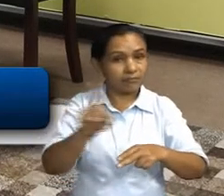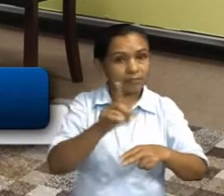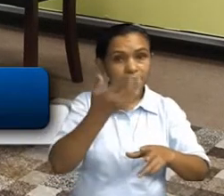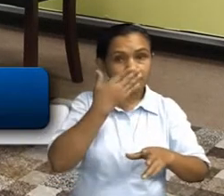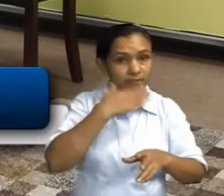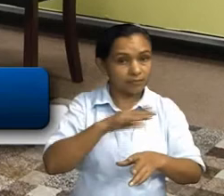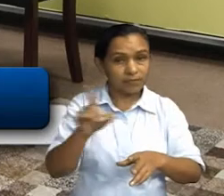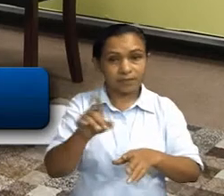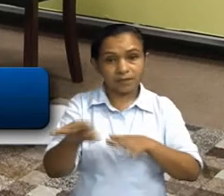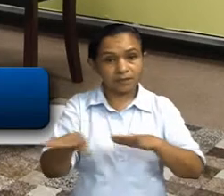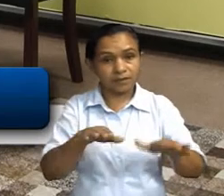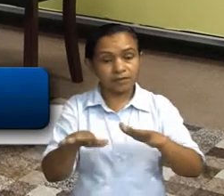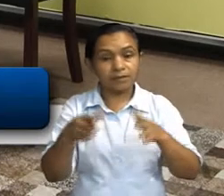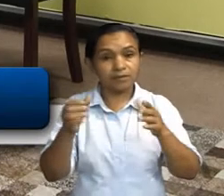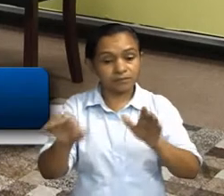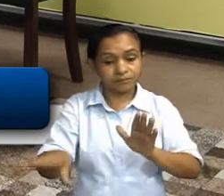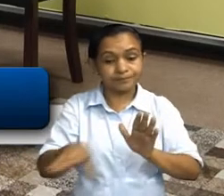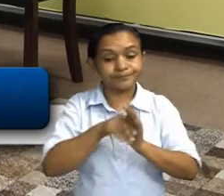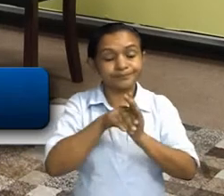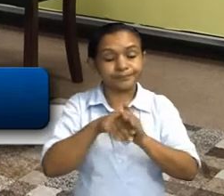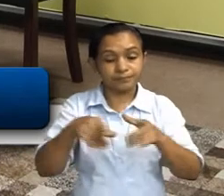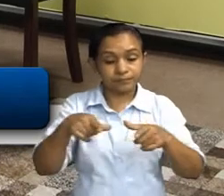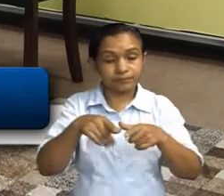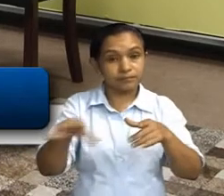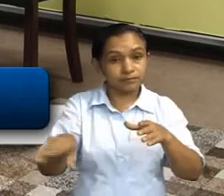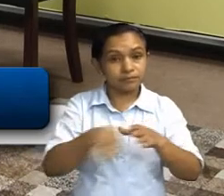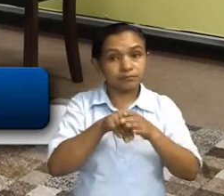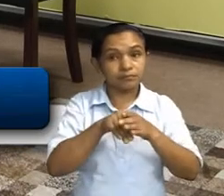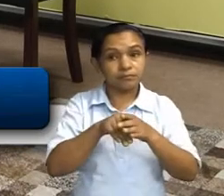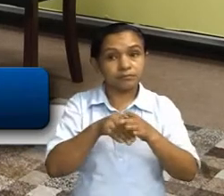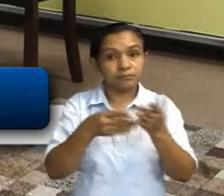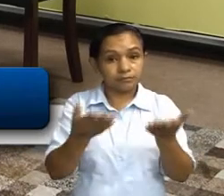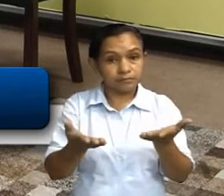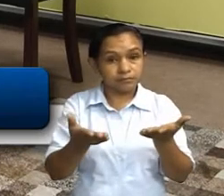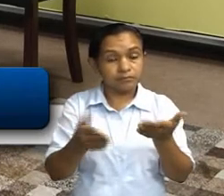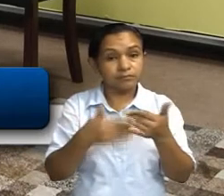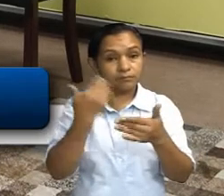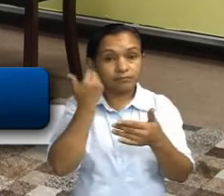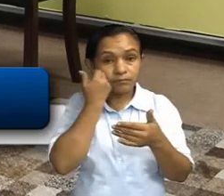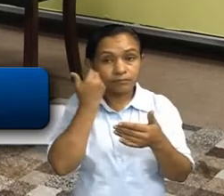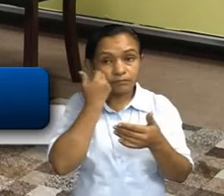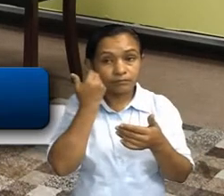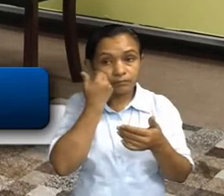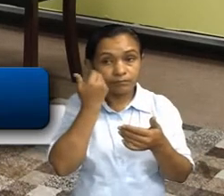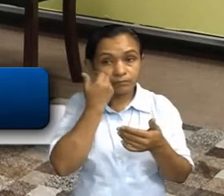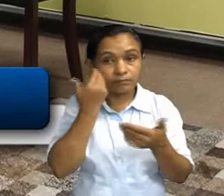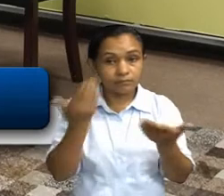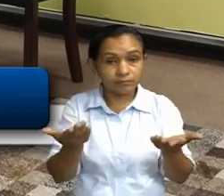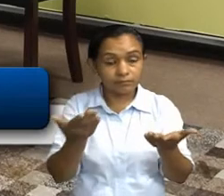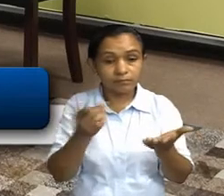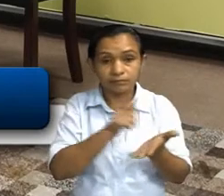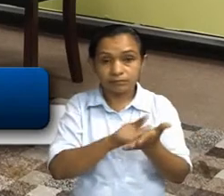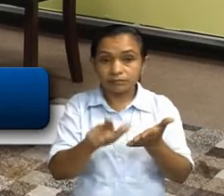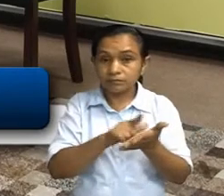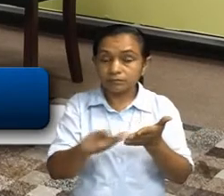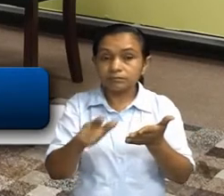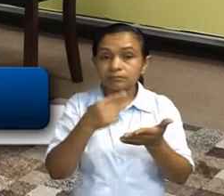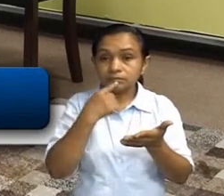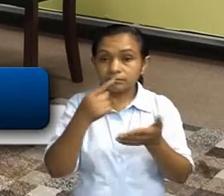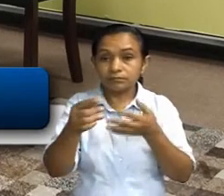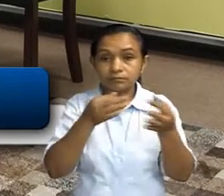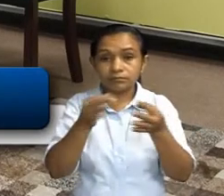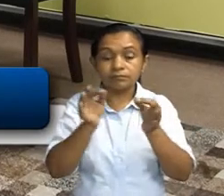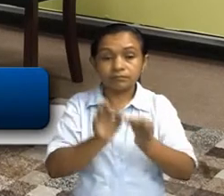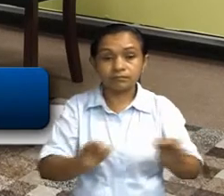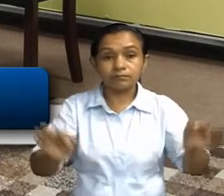y pueden adquirir procesos inflamatorios del área, y es falta de lo que es higiene. Lo otro que mencionábamos